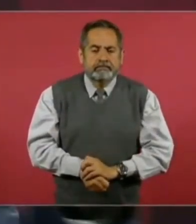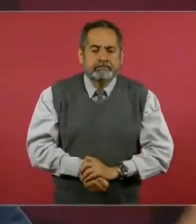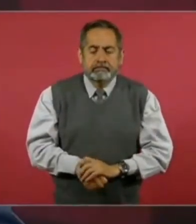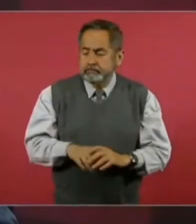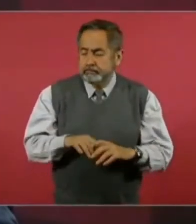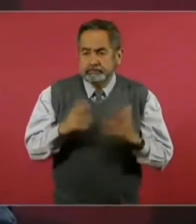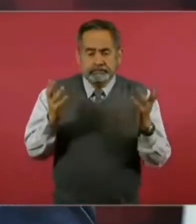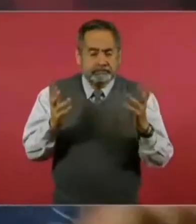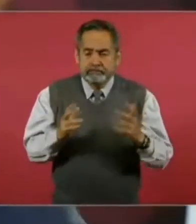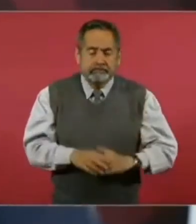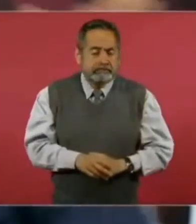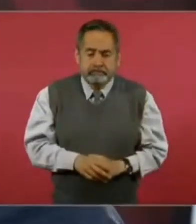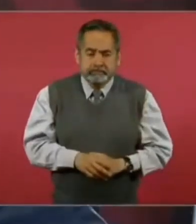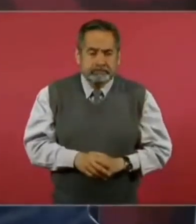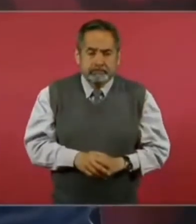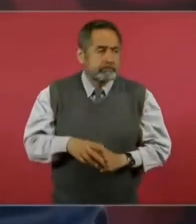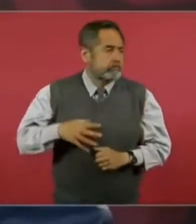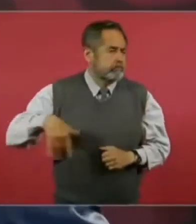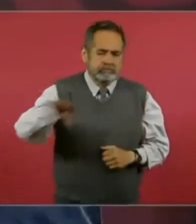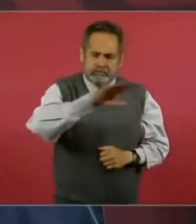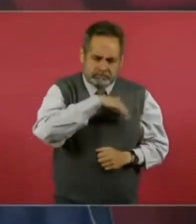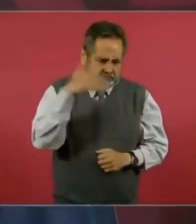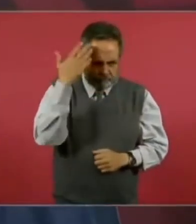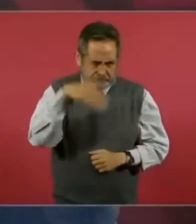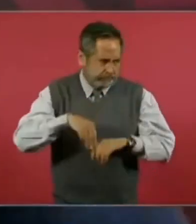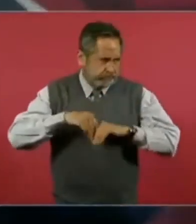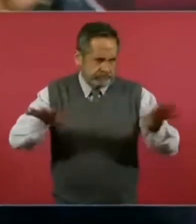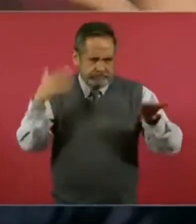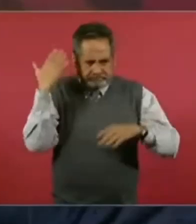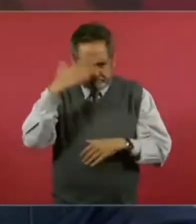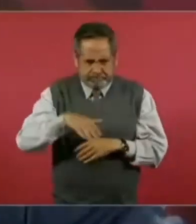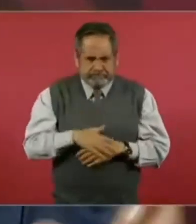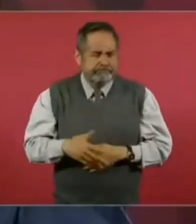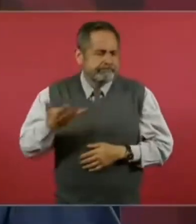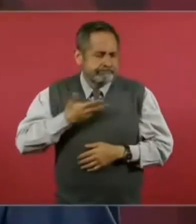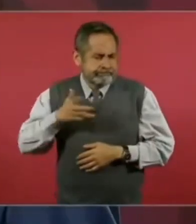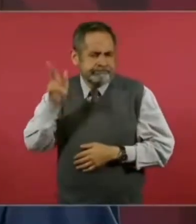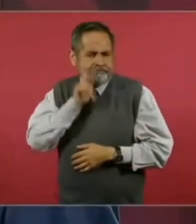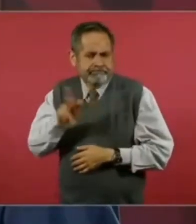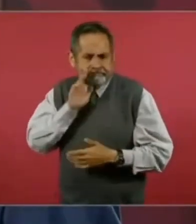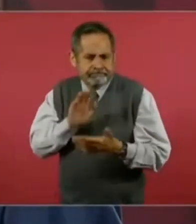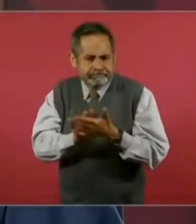Entonces, es de dominio público, porque existen las pruebas.